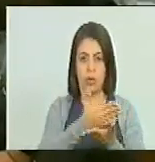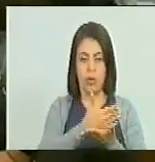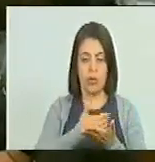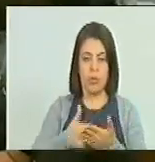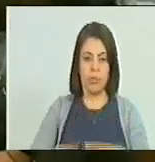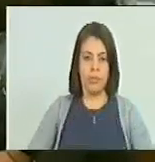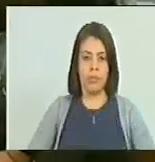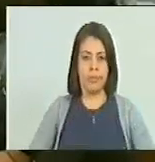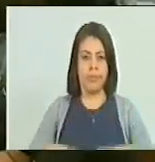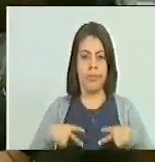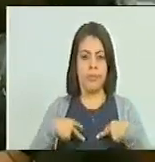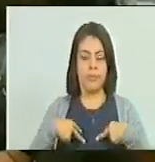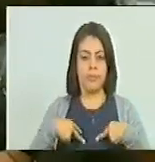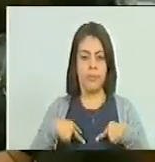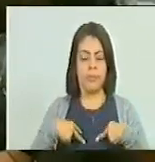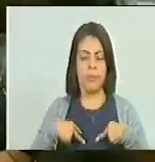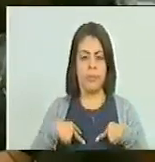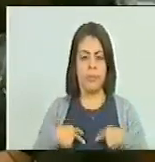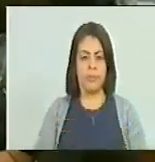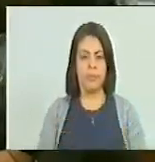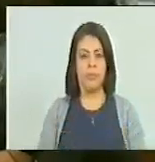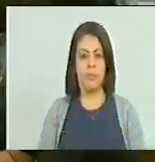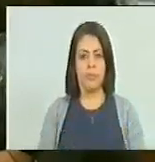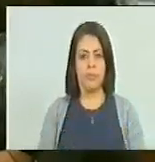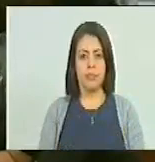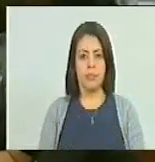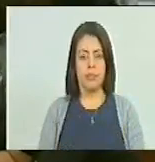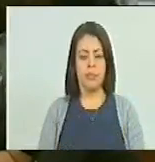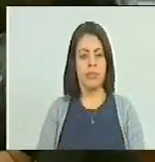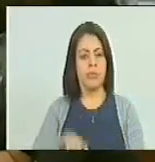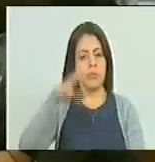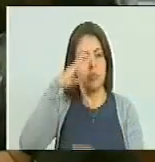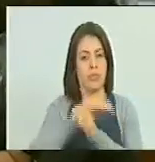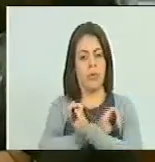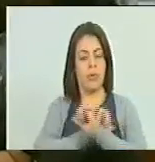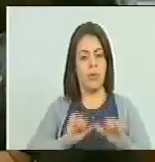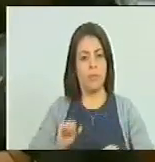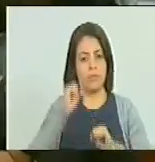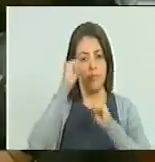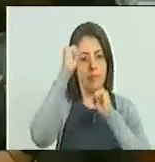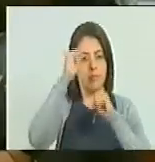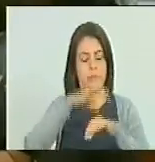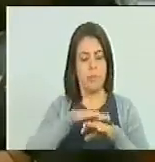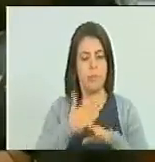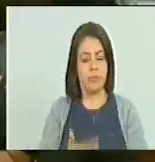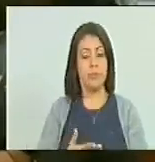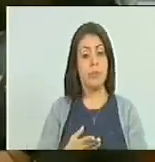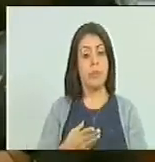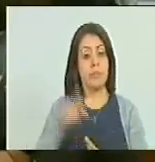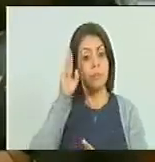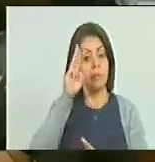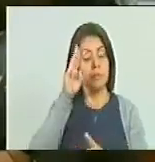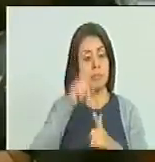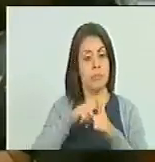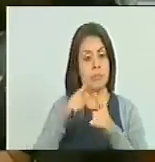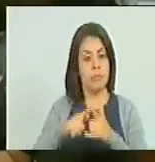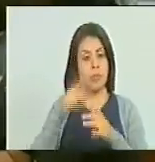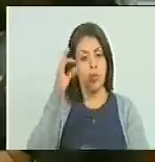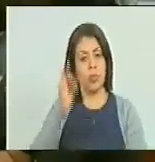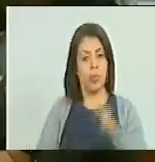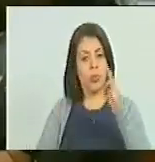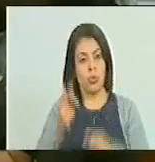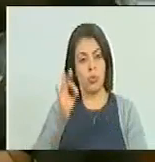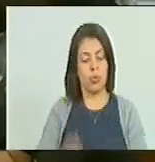vida. Y le quitó la vida. Como soldado fuiste a la victoria, como magistrado la justicia,